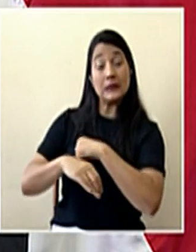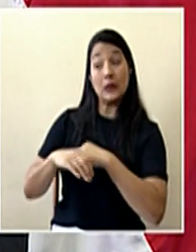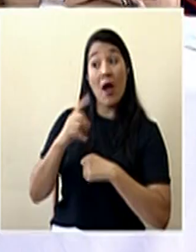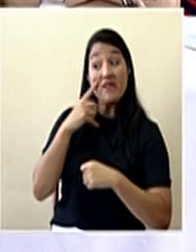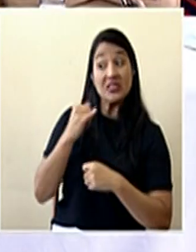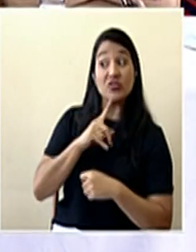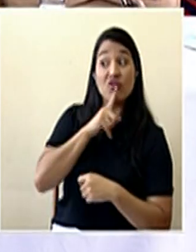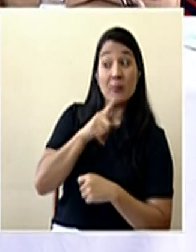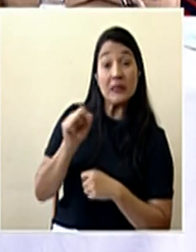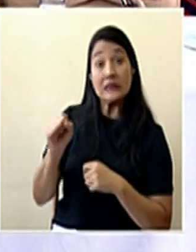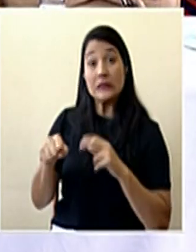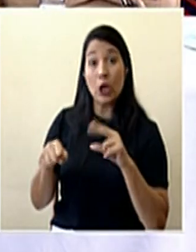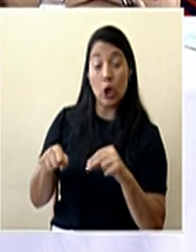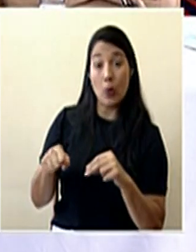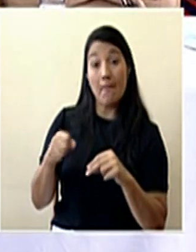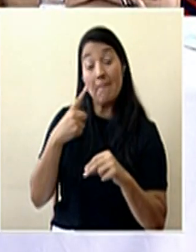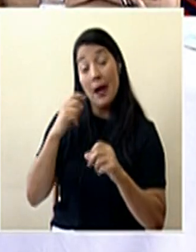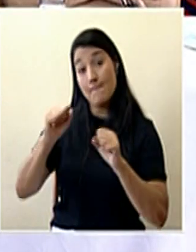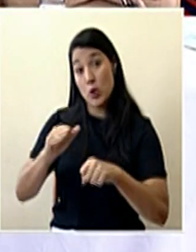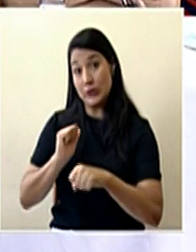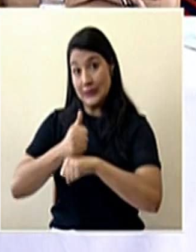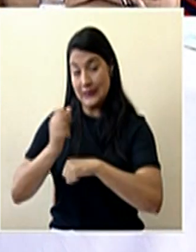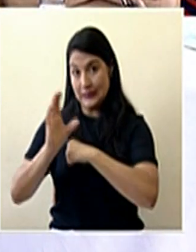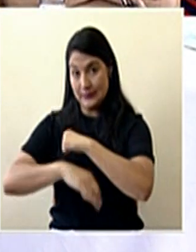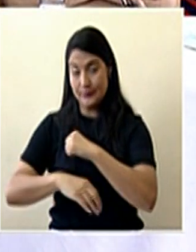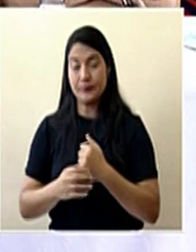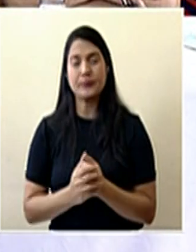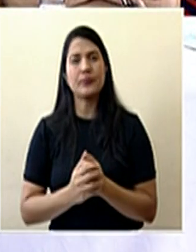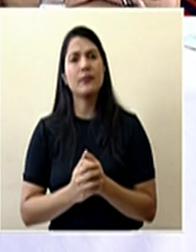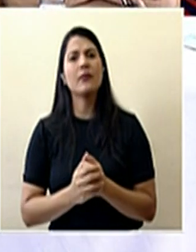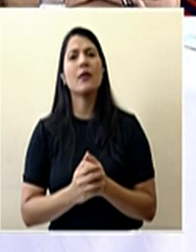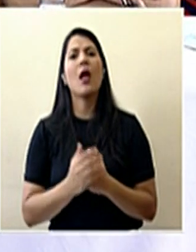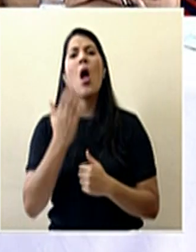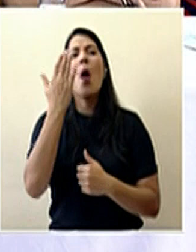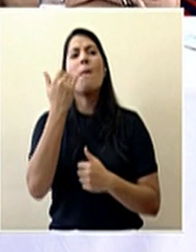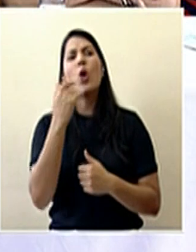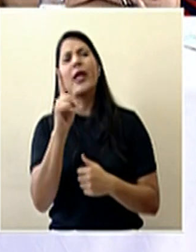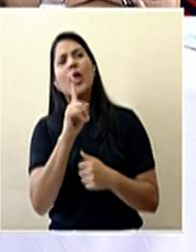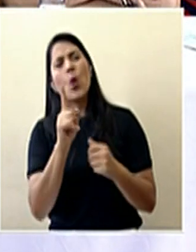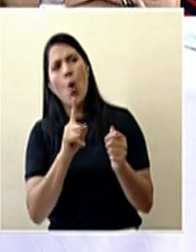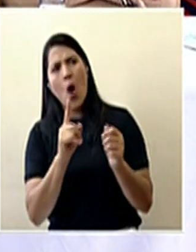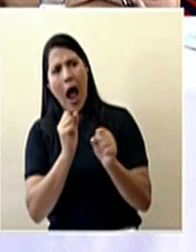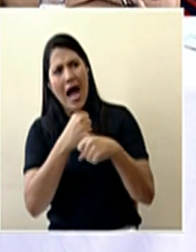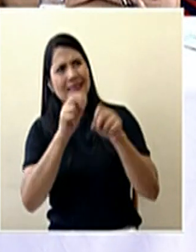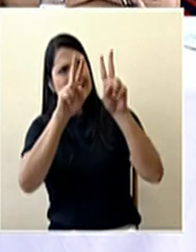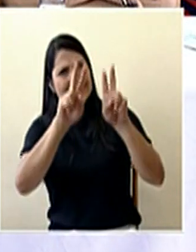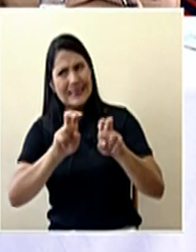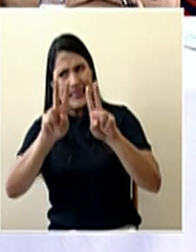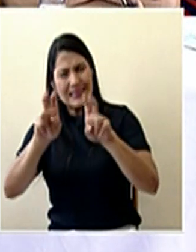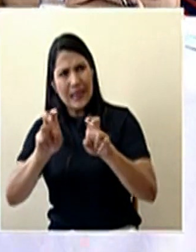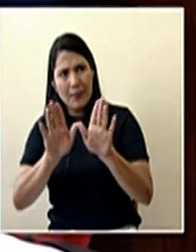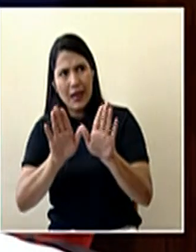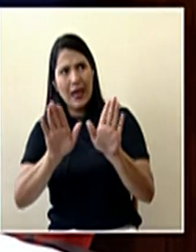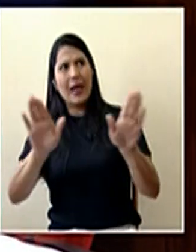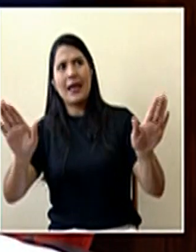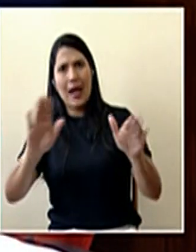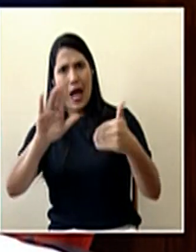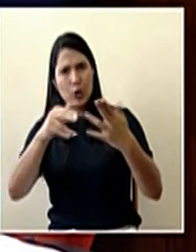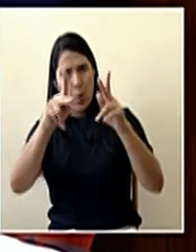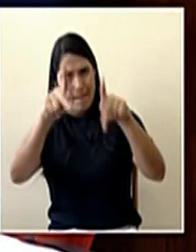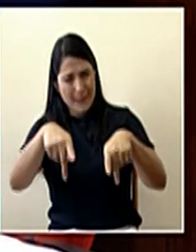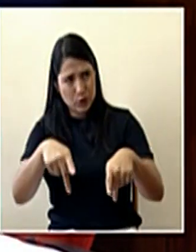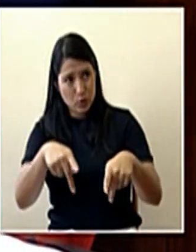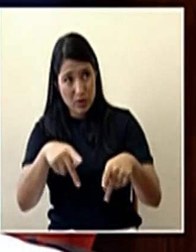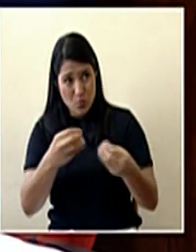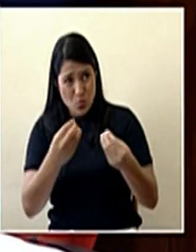personas. Doctor Ruiz, el Guardián pregunta, ¿por qué no aplicar la prueba a toda la población en general? ¿Cuál es la realidad? ¿Es